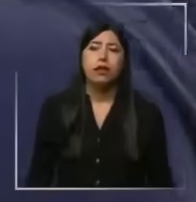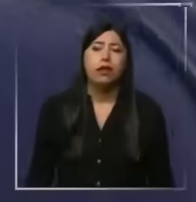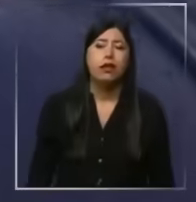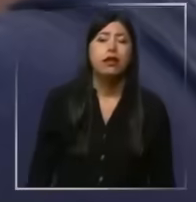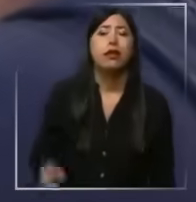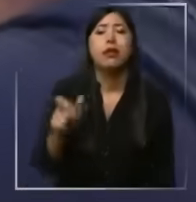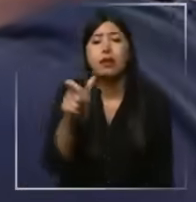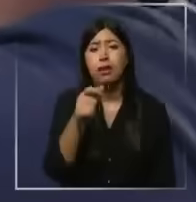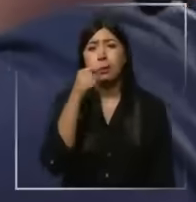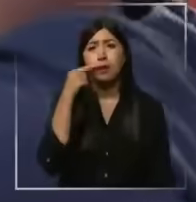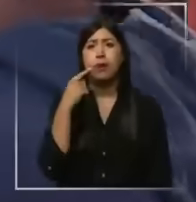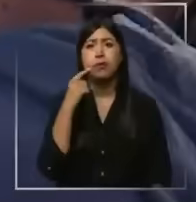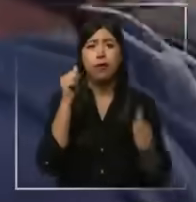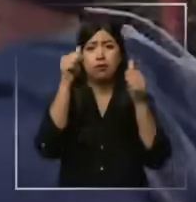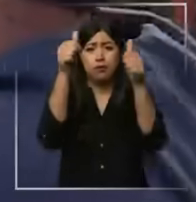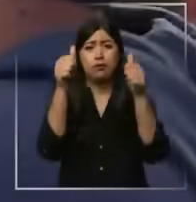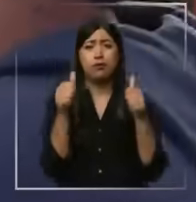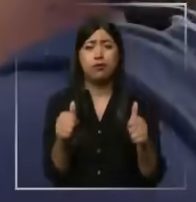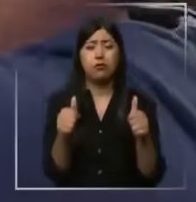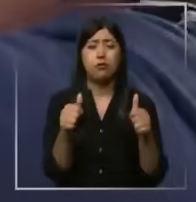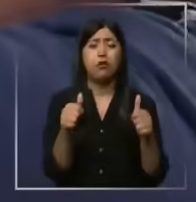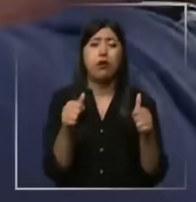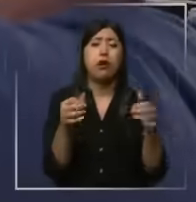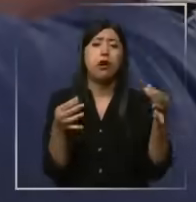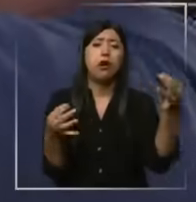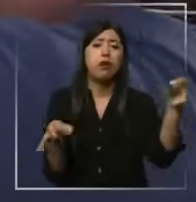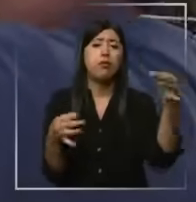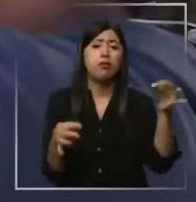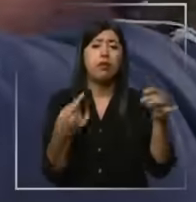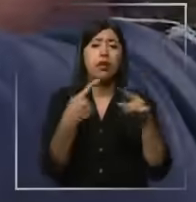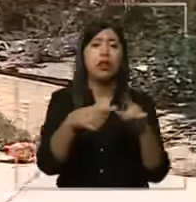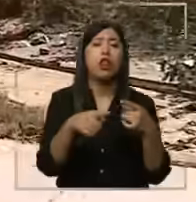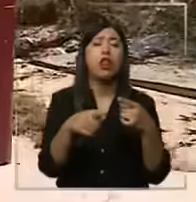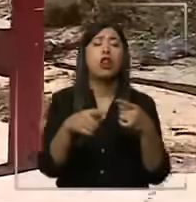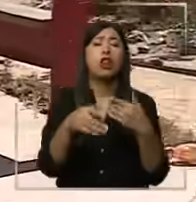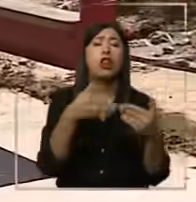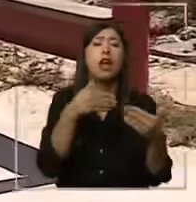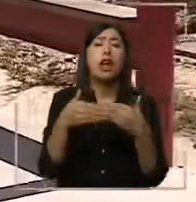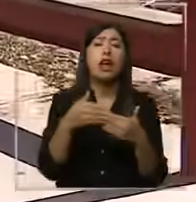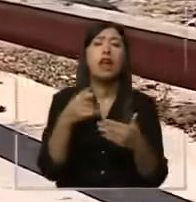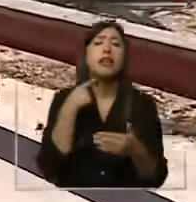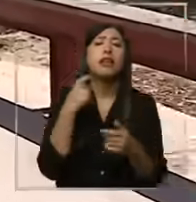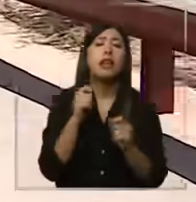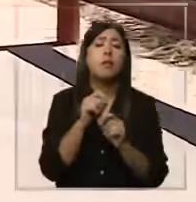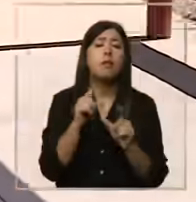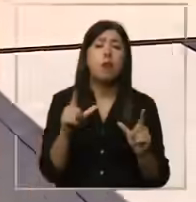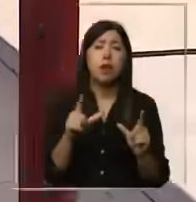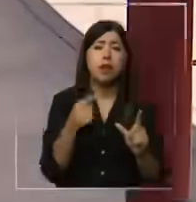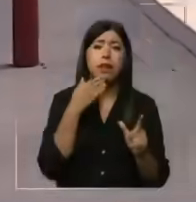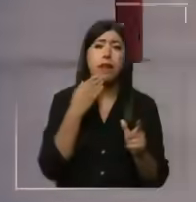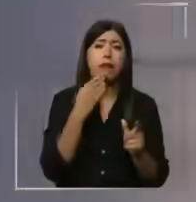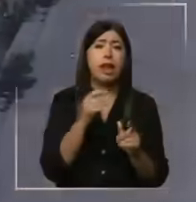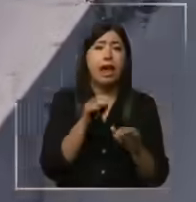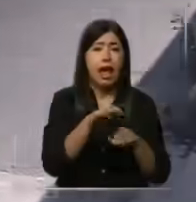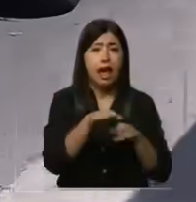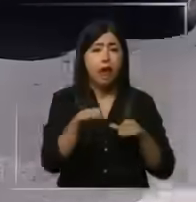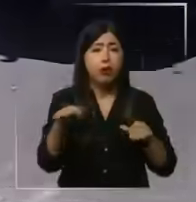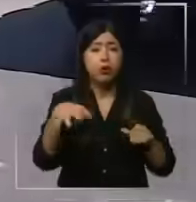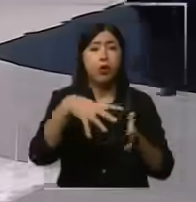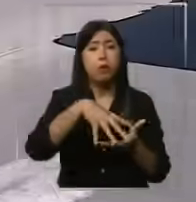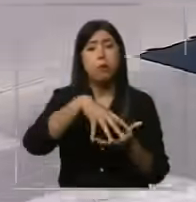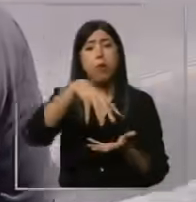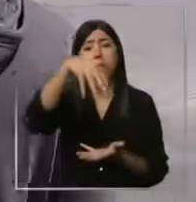Ariel Orellana pega afiches en distintos puntos de la comuna de Quilpué y entrega volantes a los autos que pasan en Pompeya